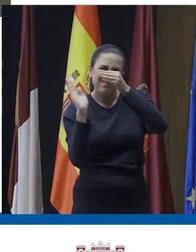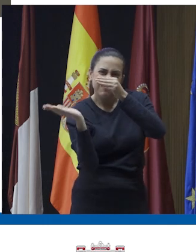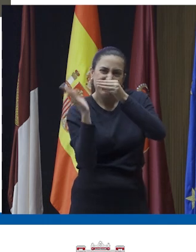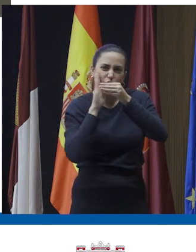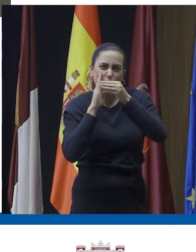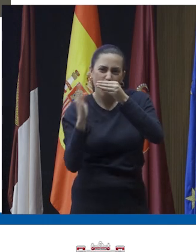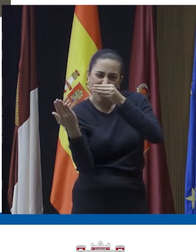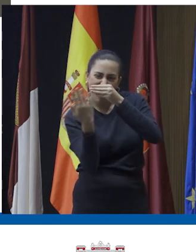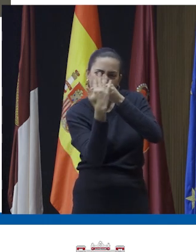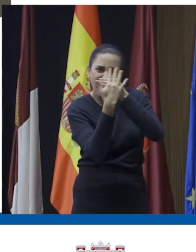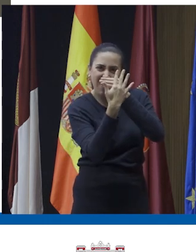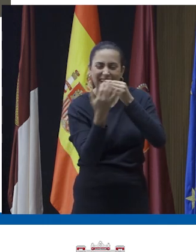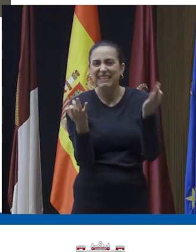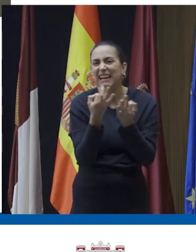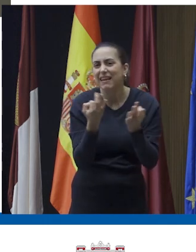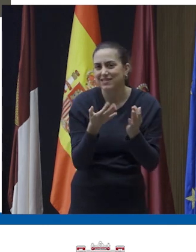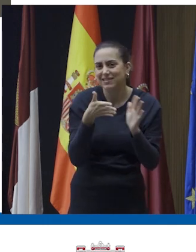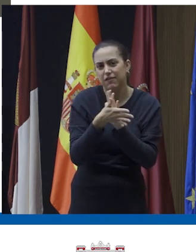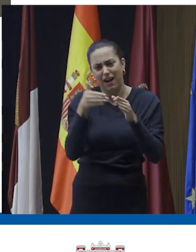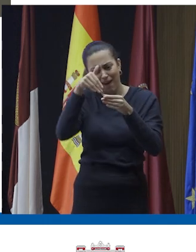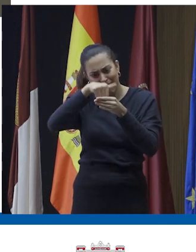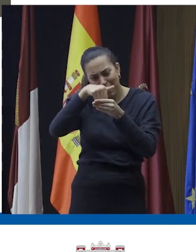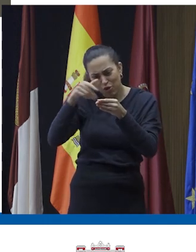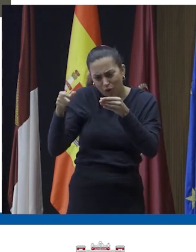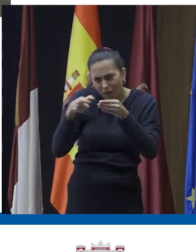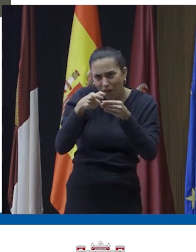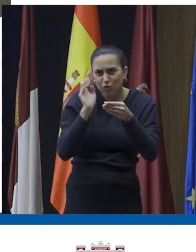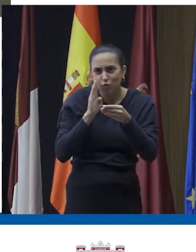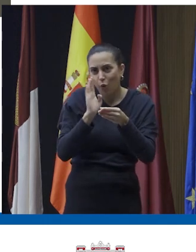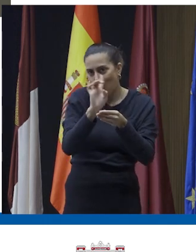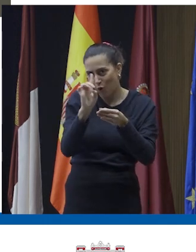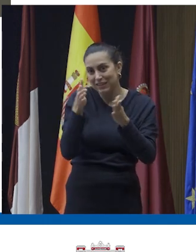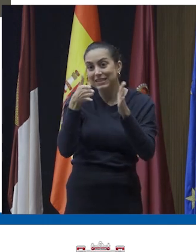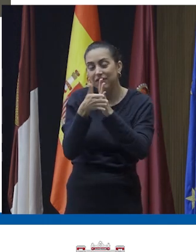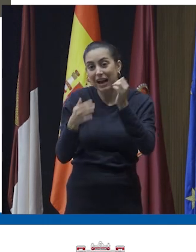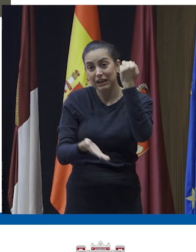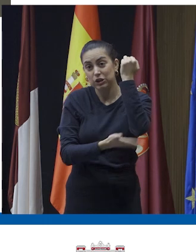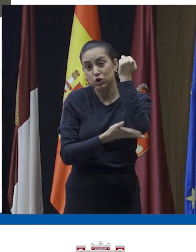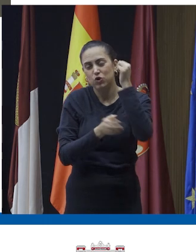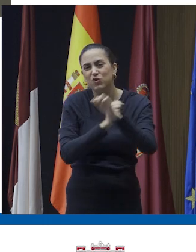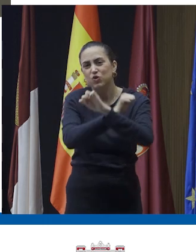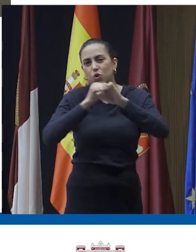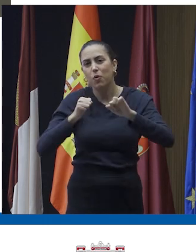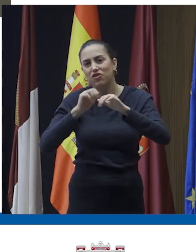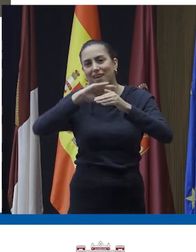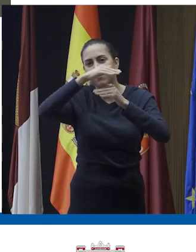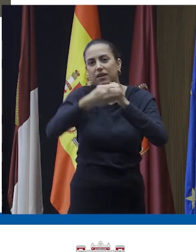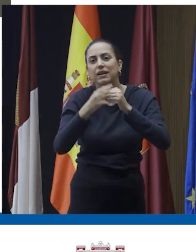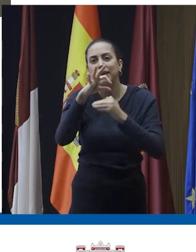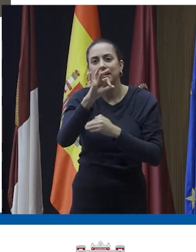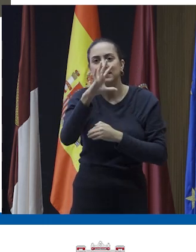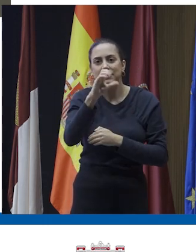esto realmente no es que la lente se ensucie, esto es que el soporte, que es el saco capsular, pues nosotros